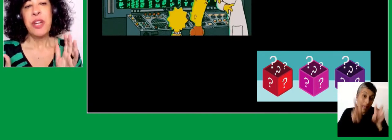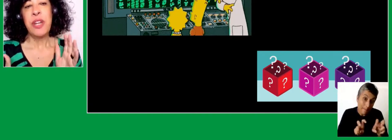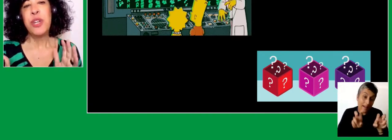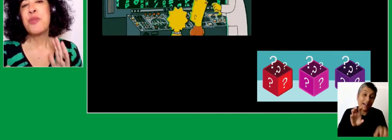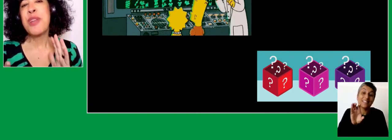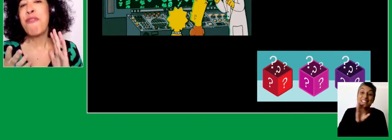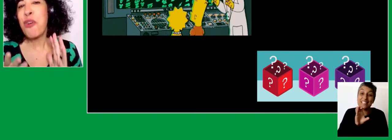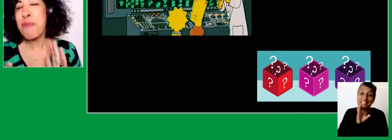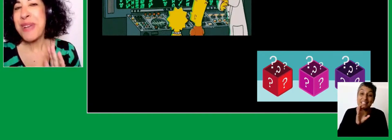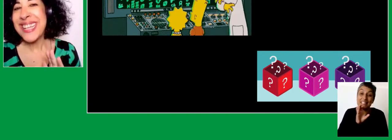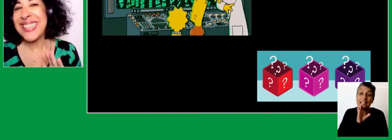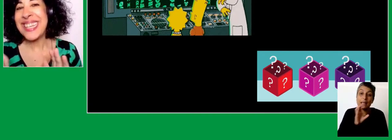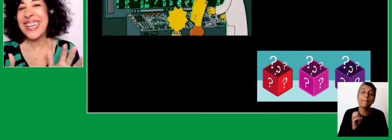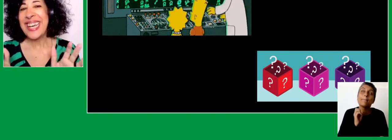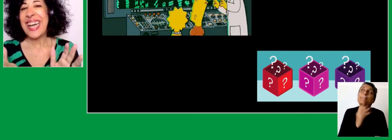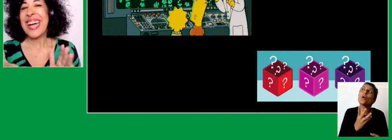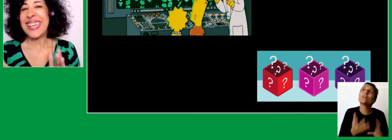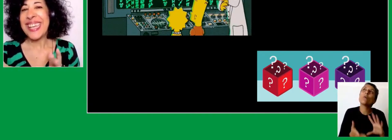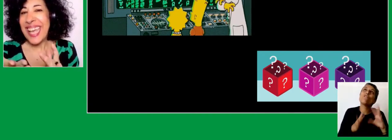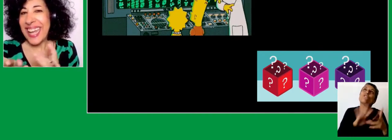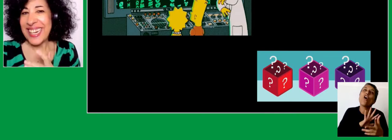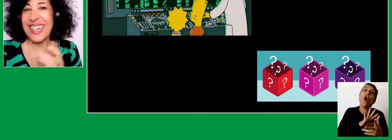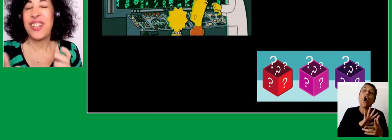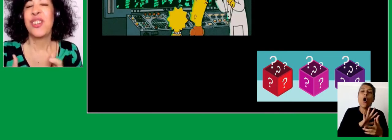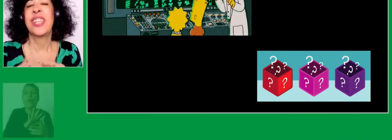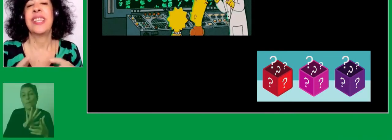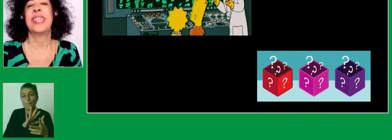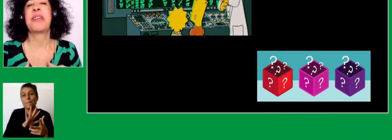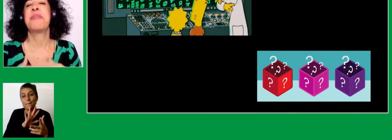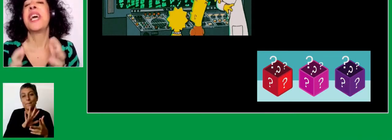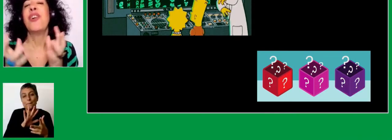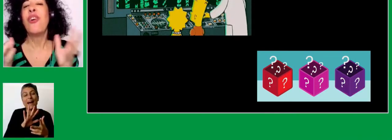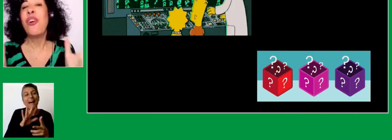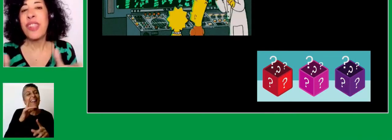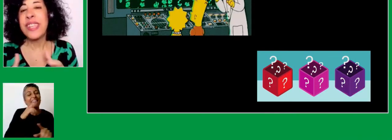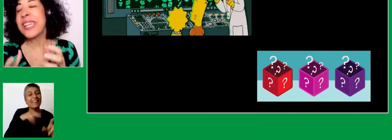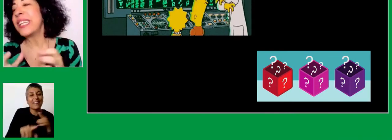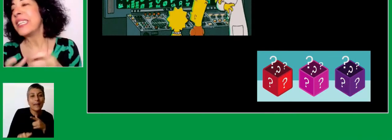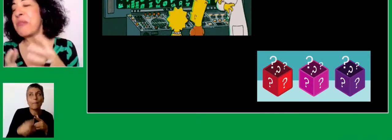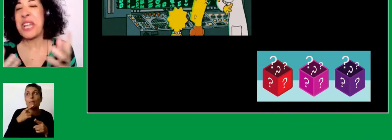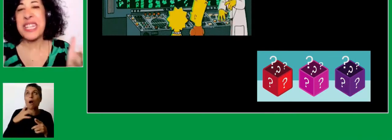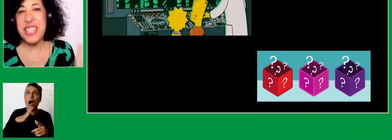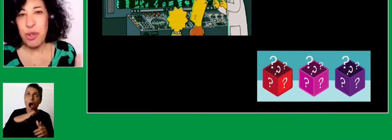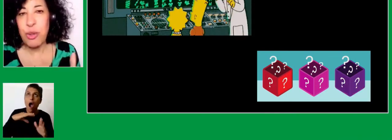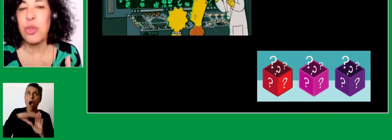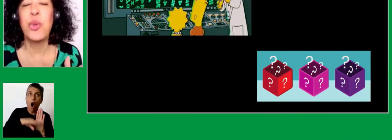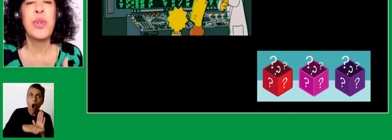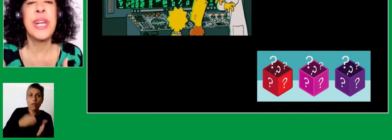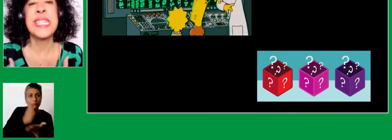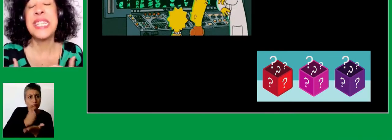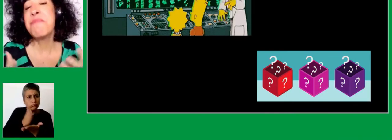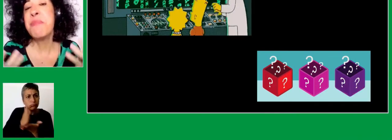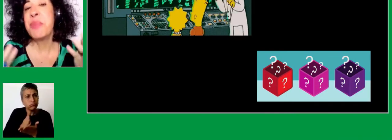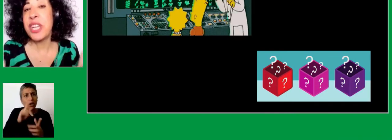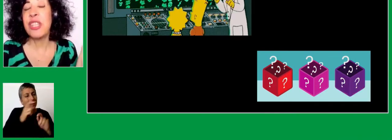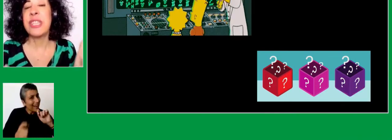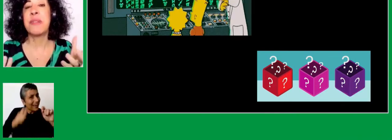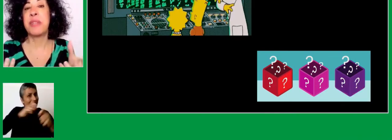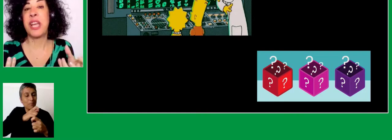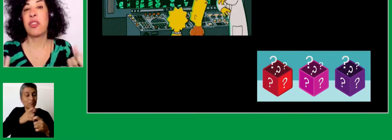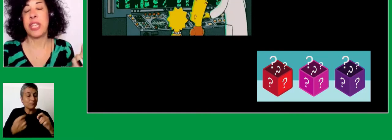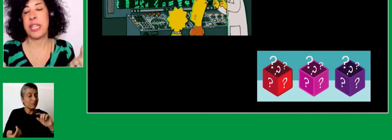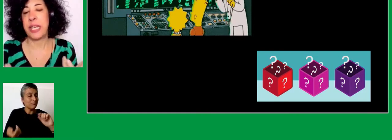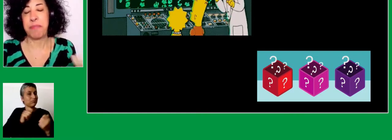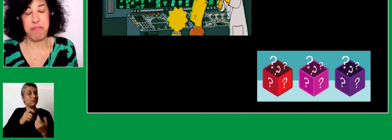porque el humor es una forma de hackear, ¿no? Determinado orden, determinadas estructuras, y también, ¿por qué